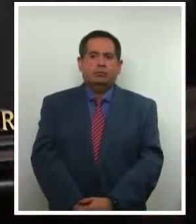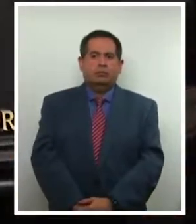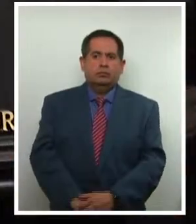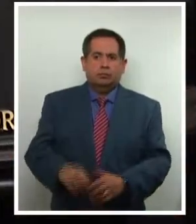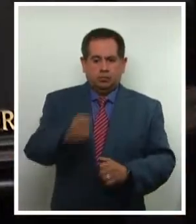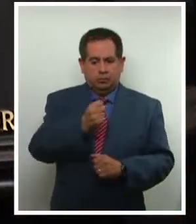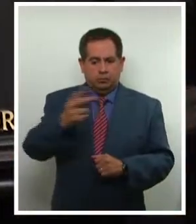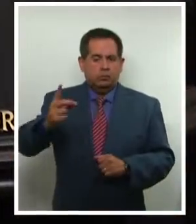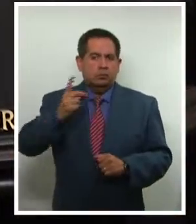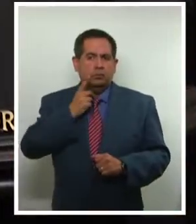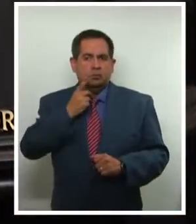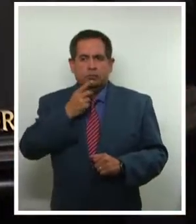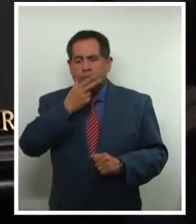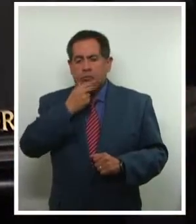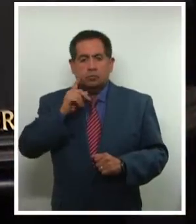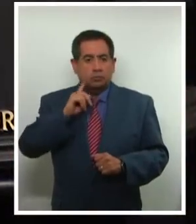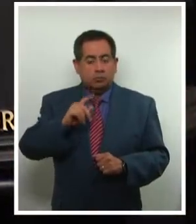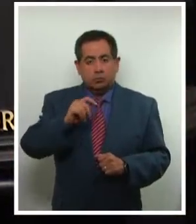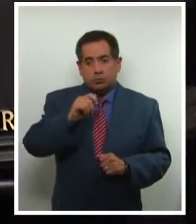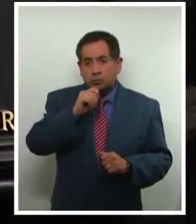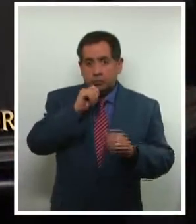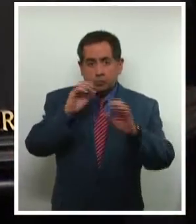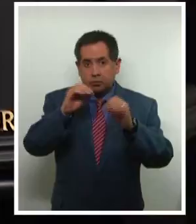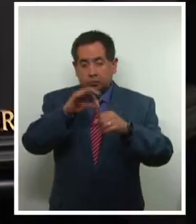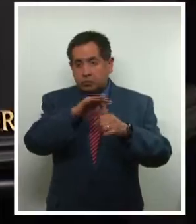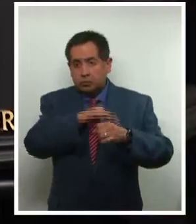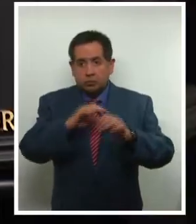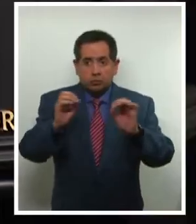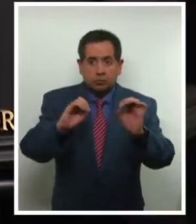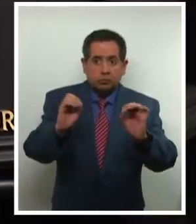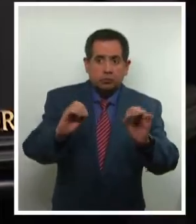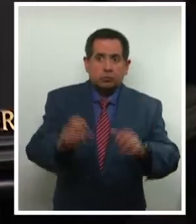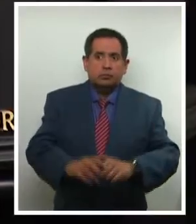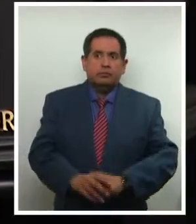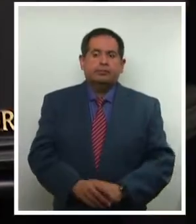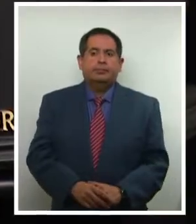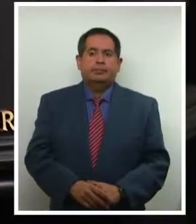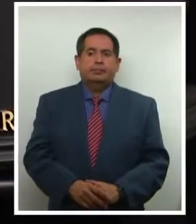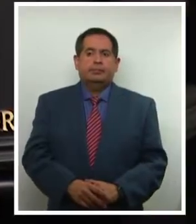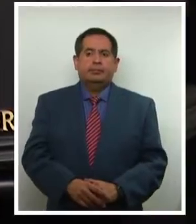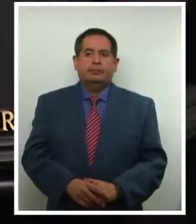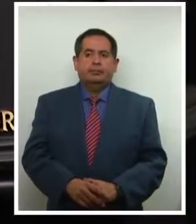¿Algún diputado o diputada que no haya emitido su voto?